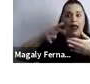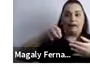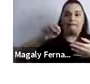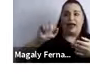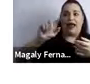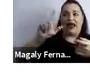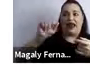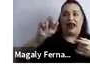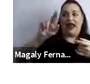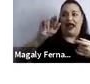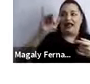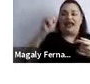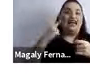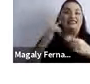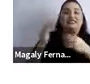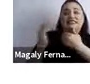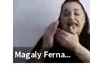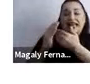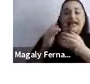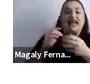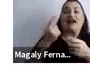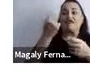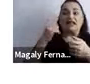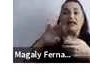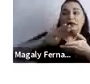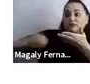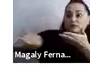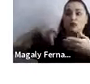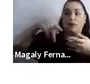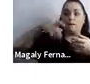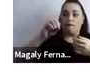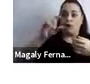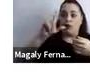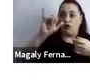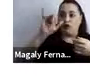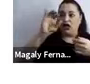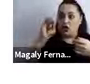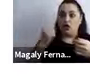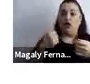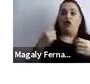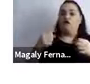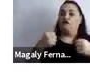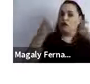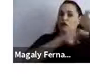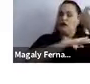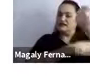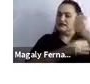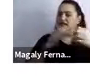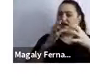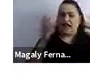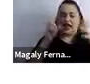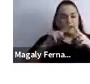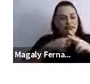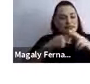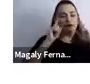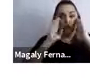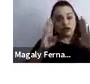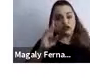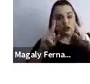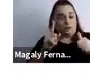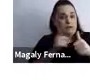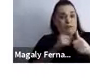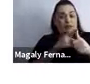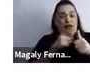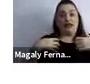muy cerca, siempre hemos estado, de erradicar la polio. Había una fuerza grande en los principios de la atención primaria de la salud, pero fue golpeada